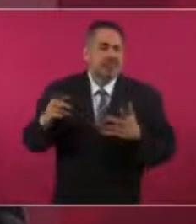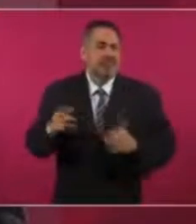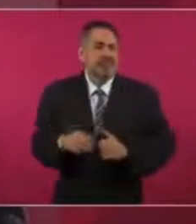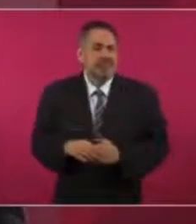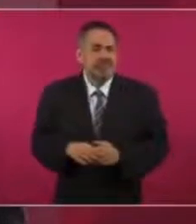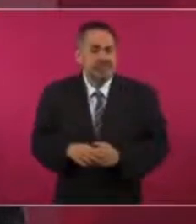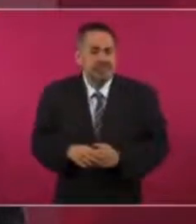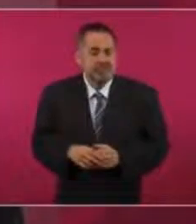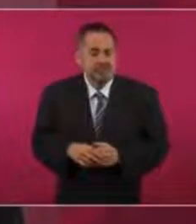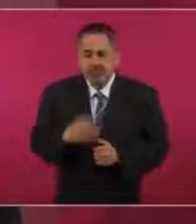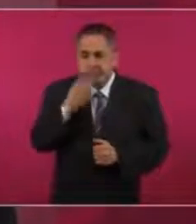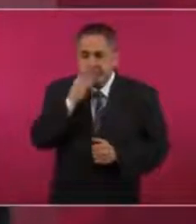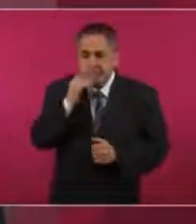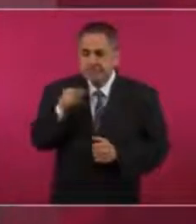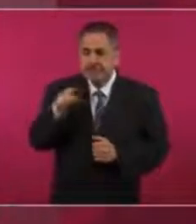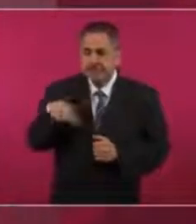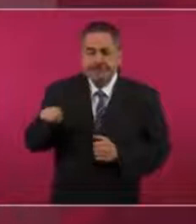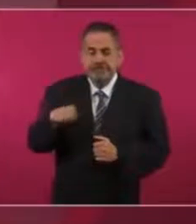sin